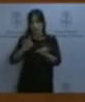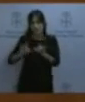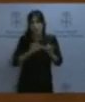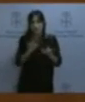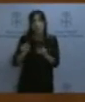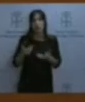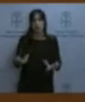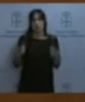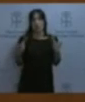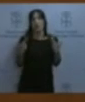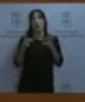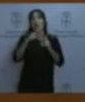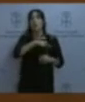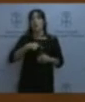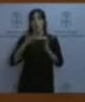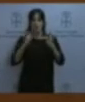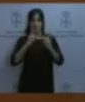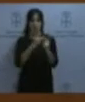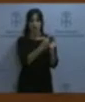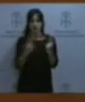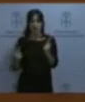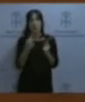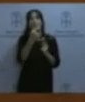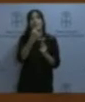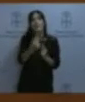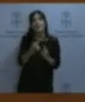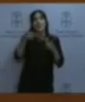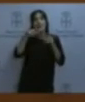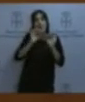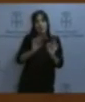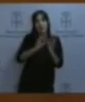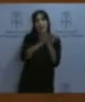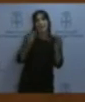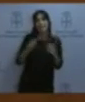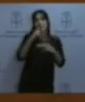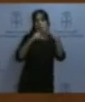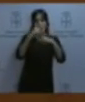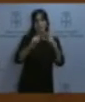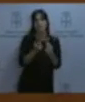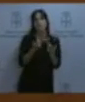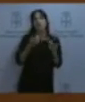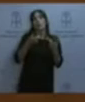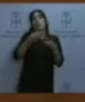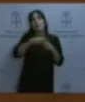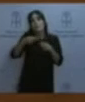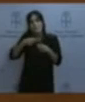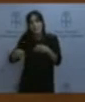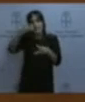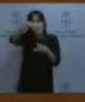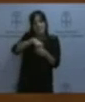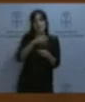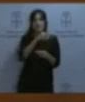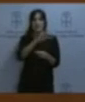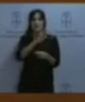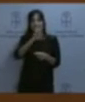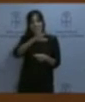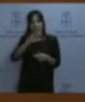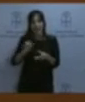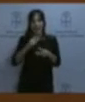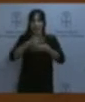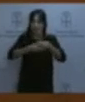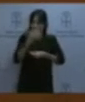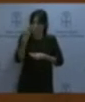cada época. Y lo que le dice es que tiene que volcar de forma obligatoria en el catálogo urbanístico los bienes contenidos en el IPCA, y en el IPCA